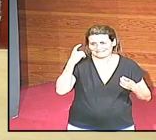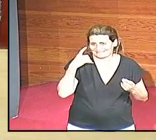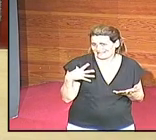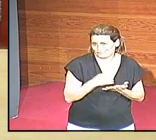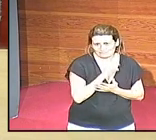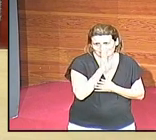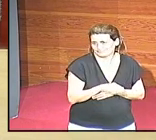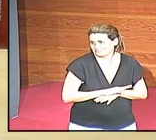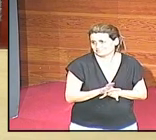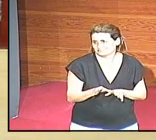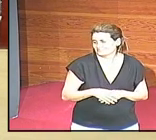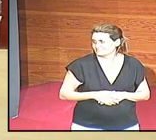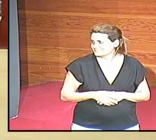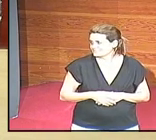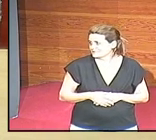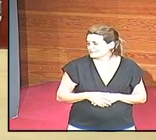este,